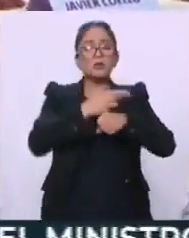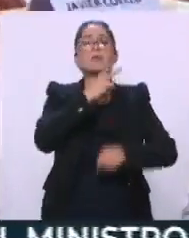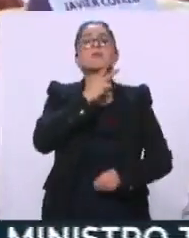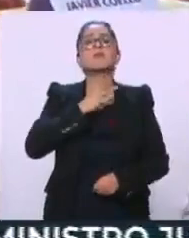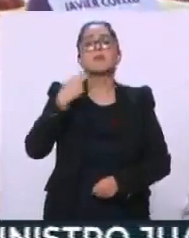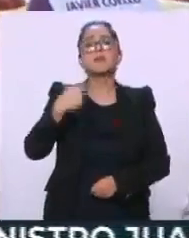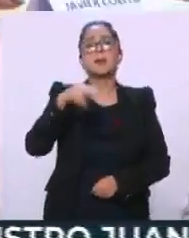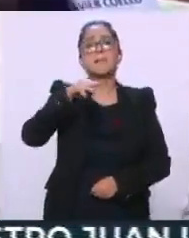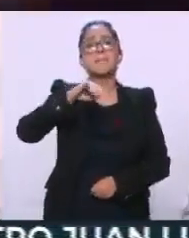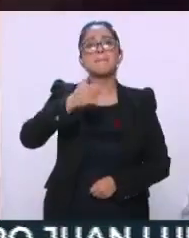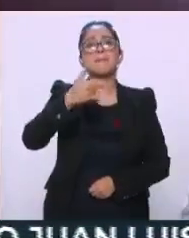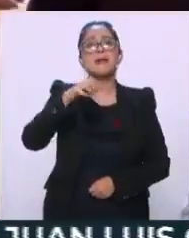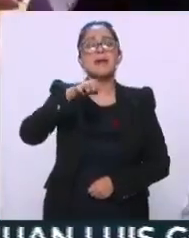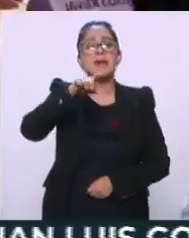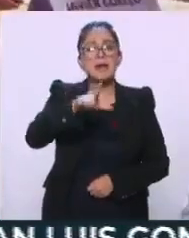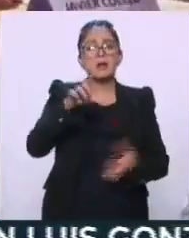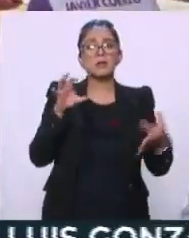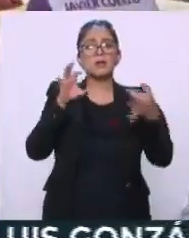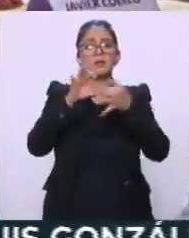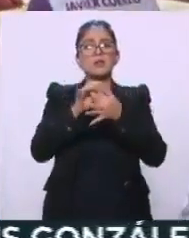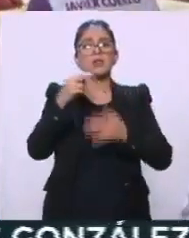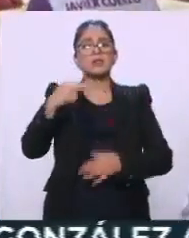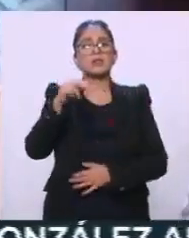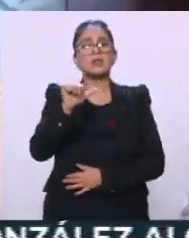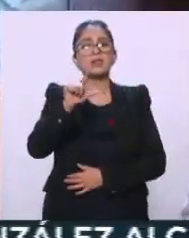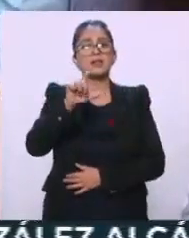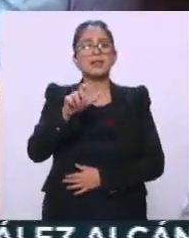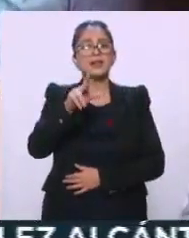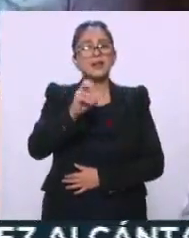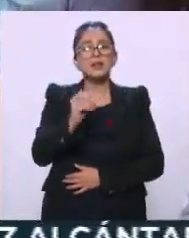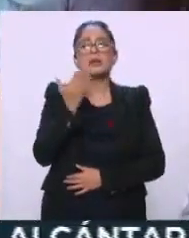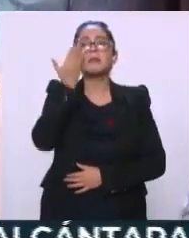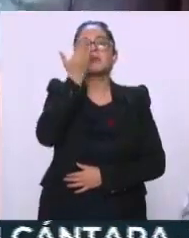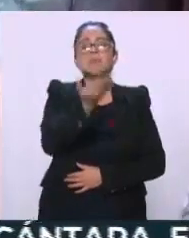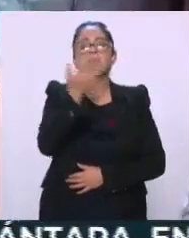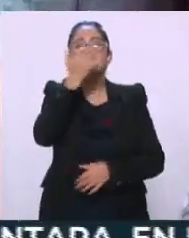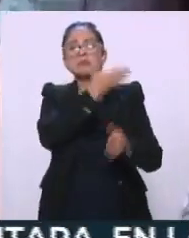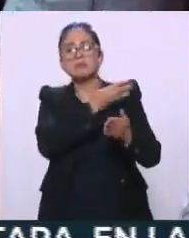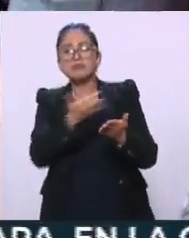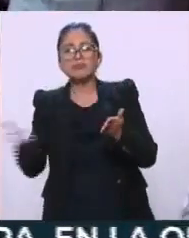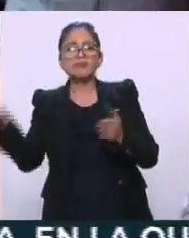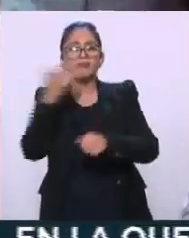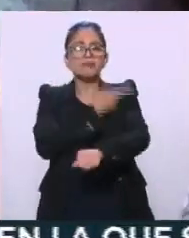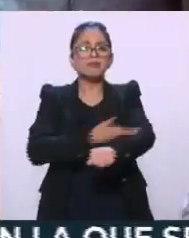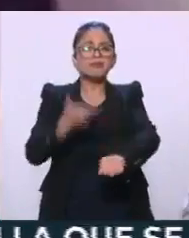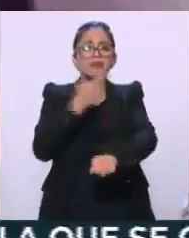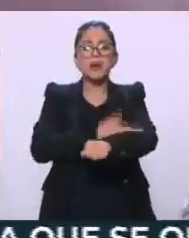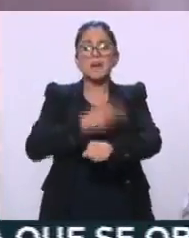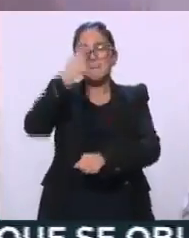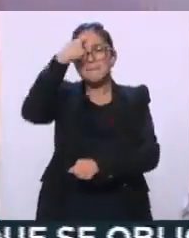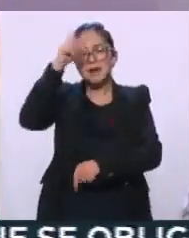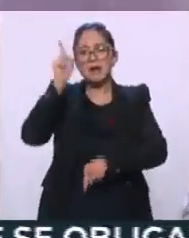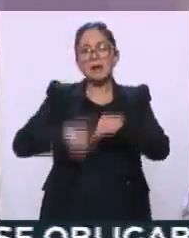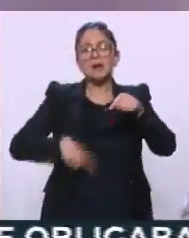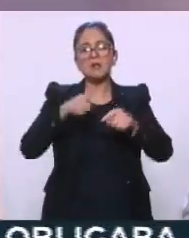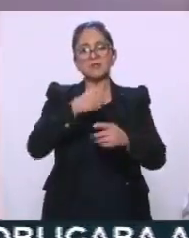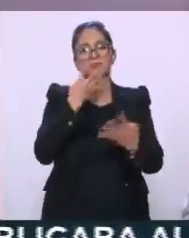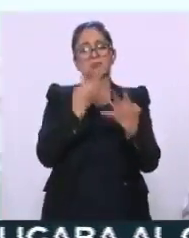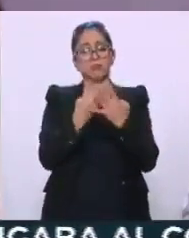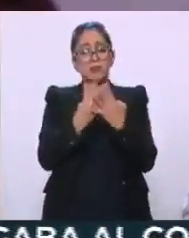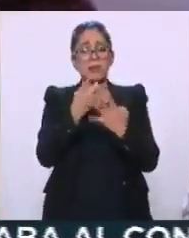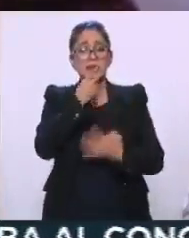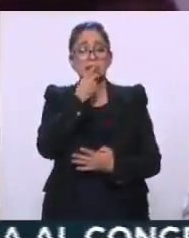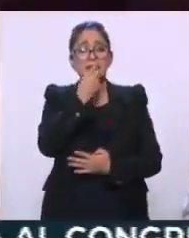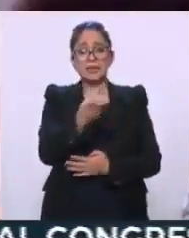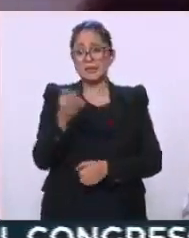Miguel Ontiveros Alonso y Alejandro Rojas solicitó un término prudente para desactivar dicha orden de aprehensión. Argumentó que